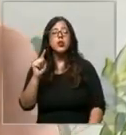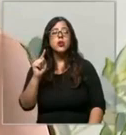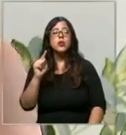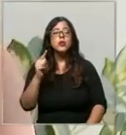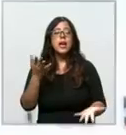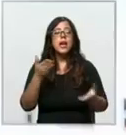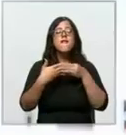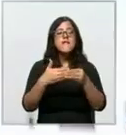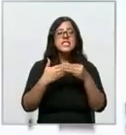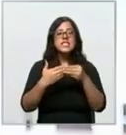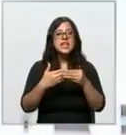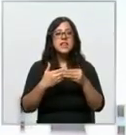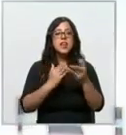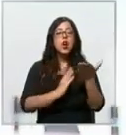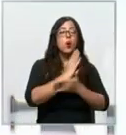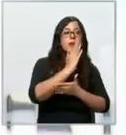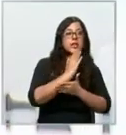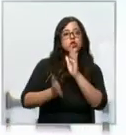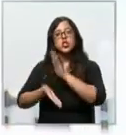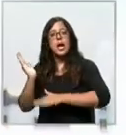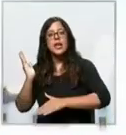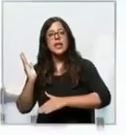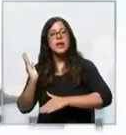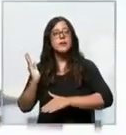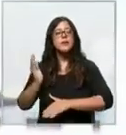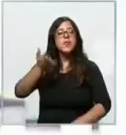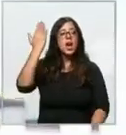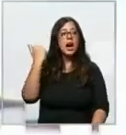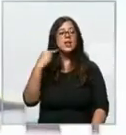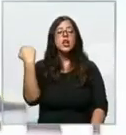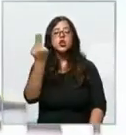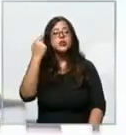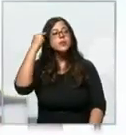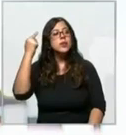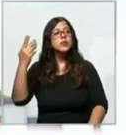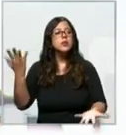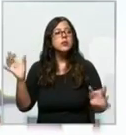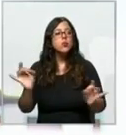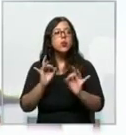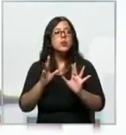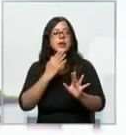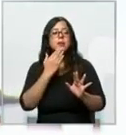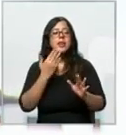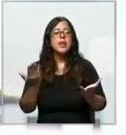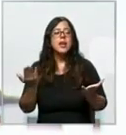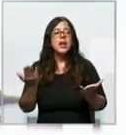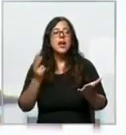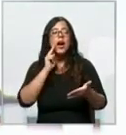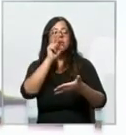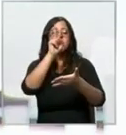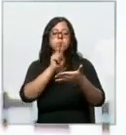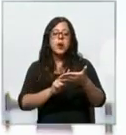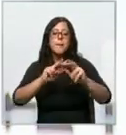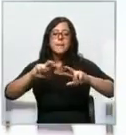con salida flexible. Mira, nosotros habíamos estado mucho antes considerando la posibilidad, principalmente porque habíamos leído un